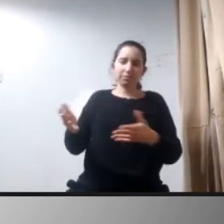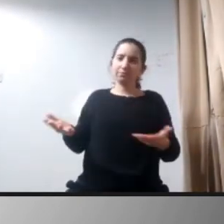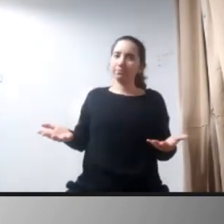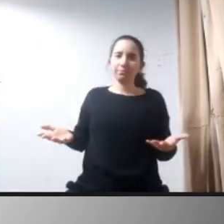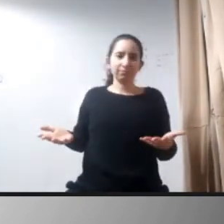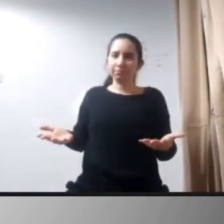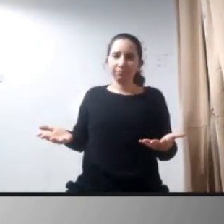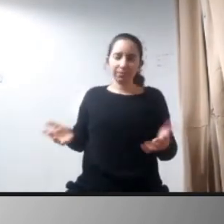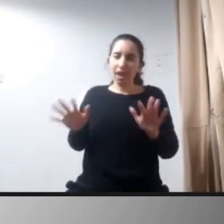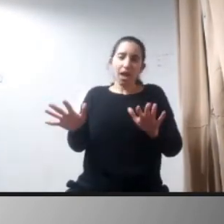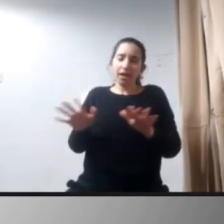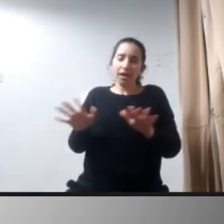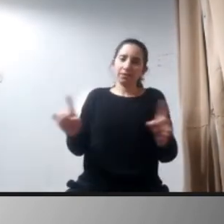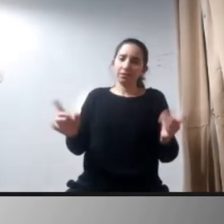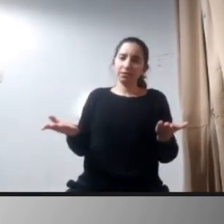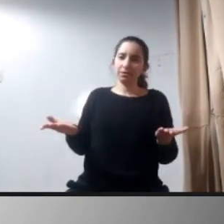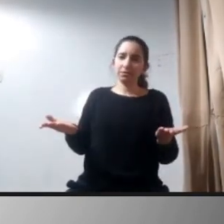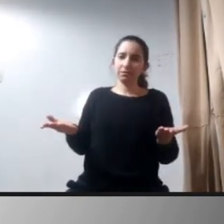formación.